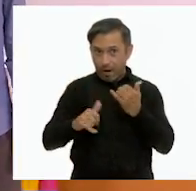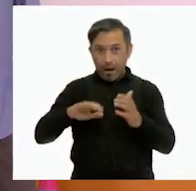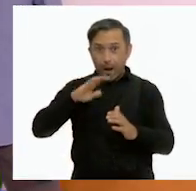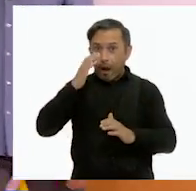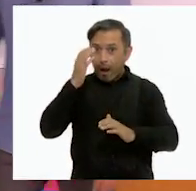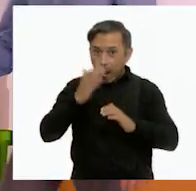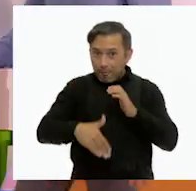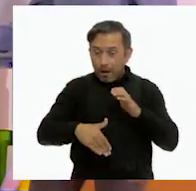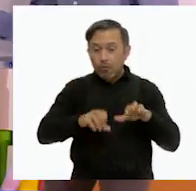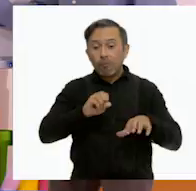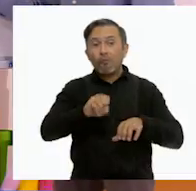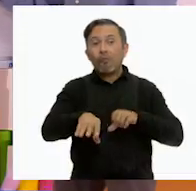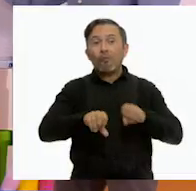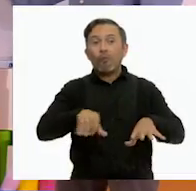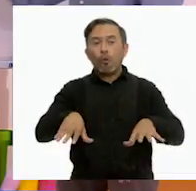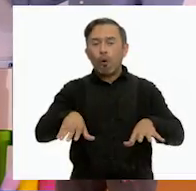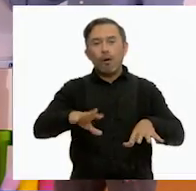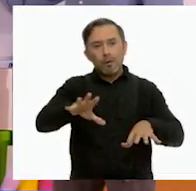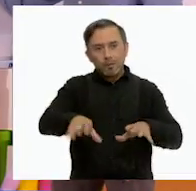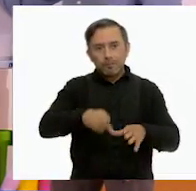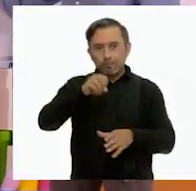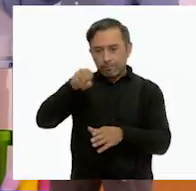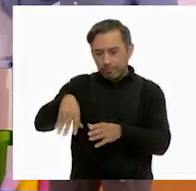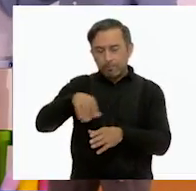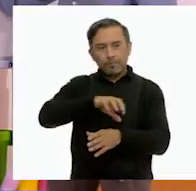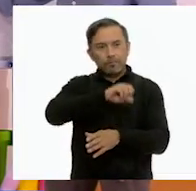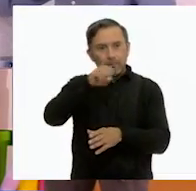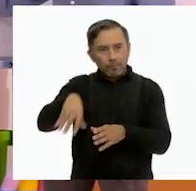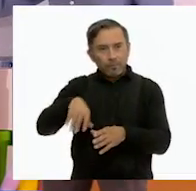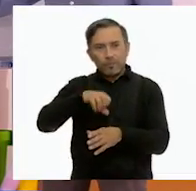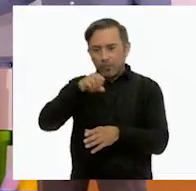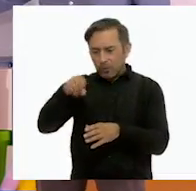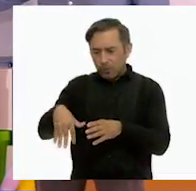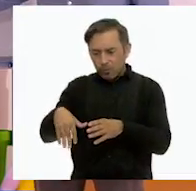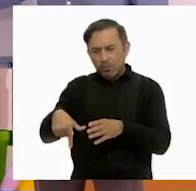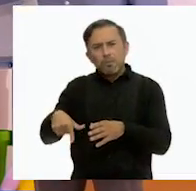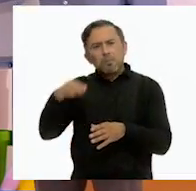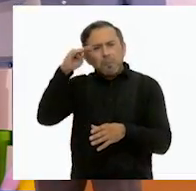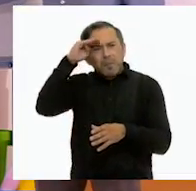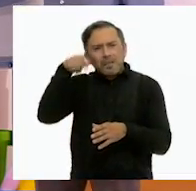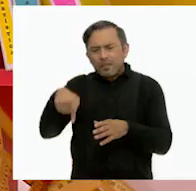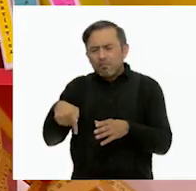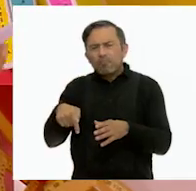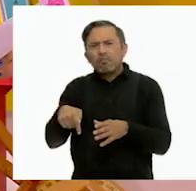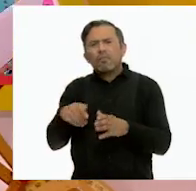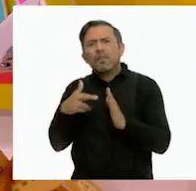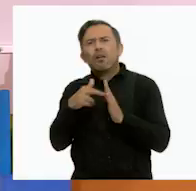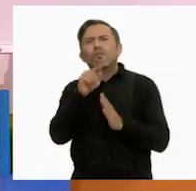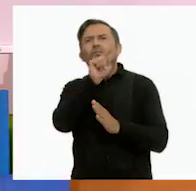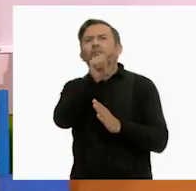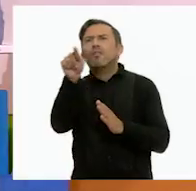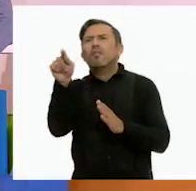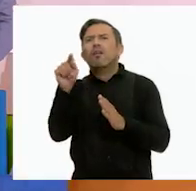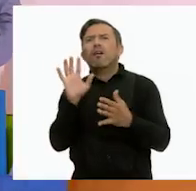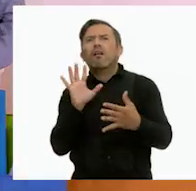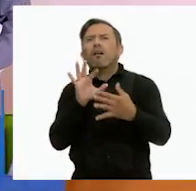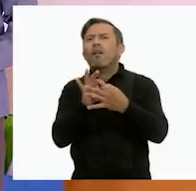ellos. Levanto mis juguetes después de jugar con ellos. ¿Esto dónde debe de aplicar? Podría